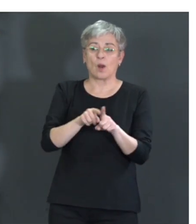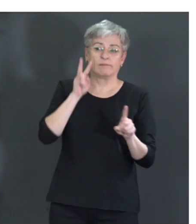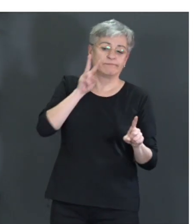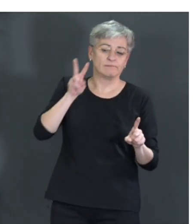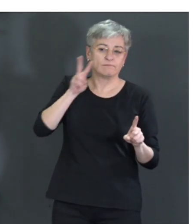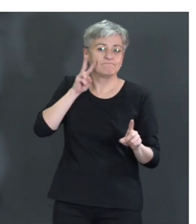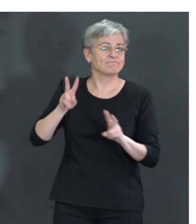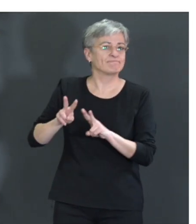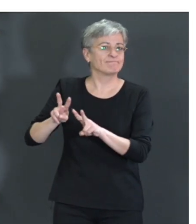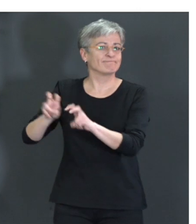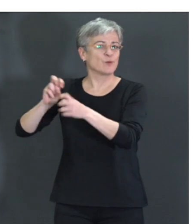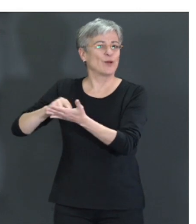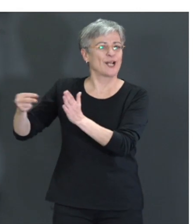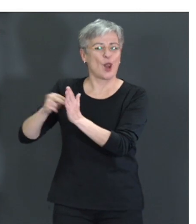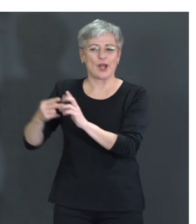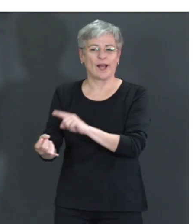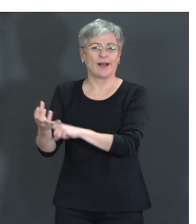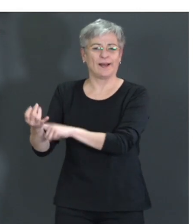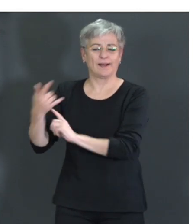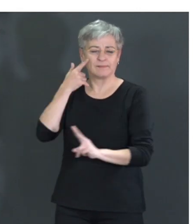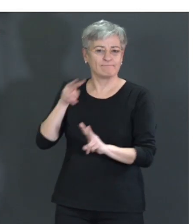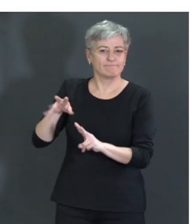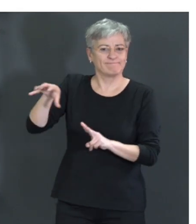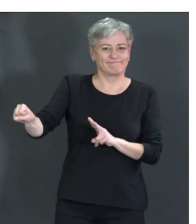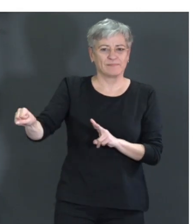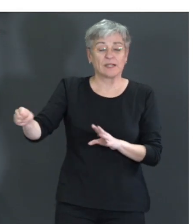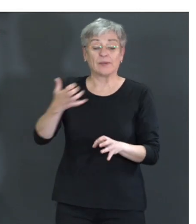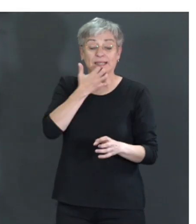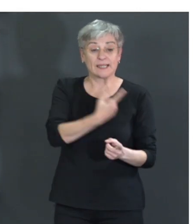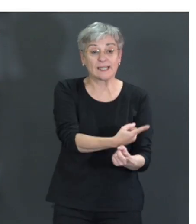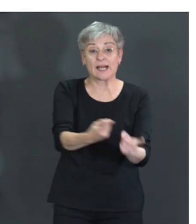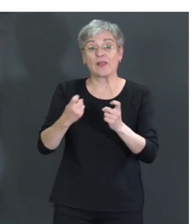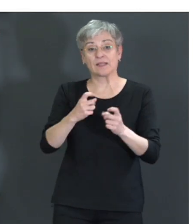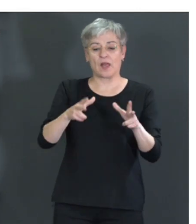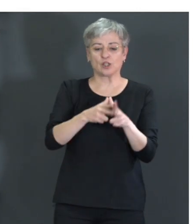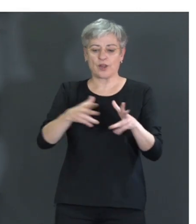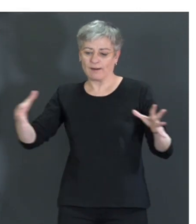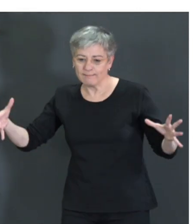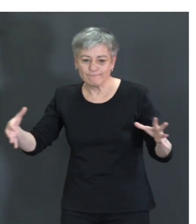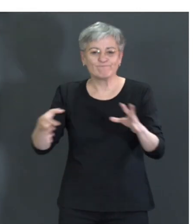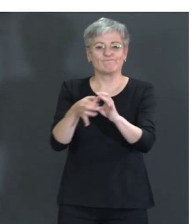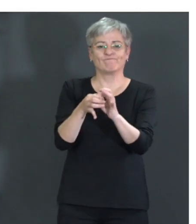que van apareciendo en el mercado, para luego, cuando hay una necesidad social, hacer esa unión y